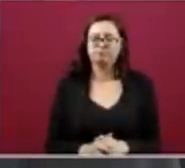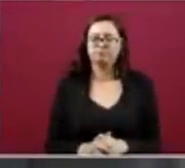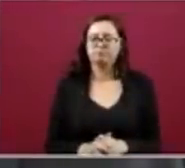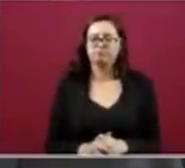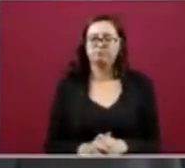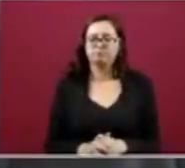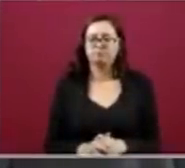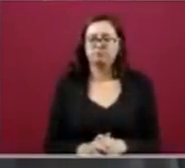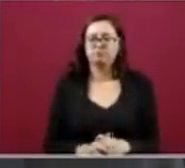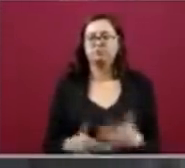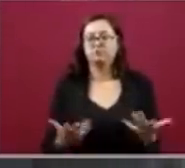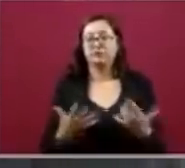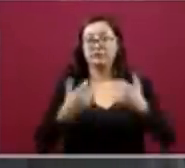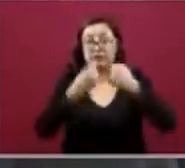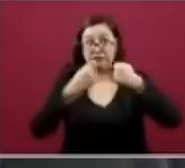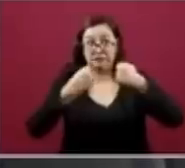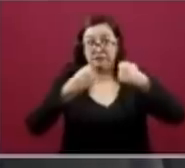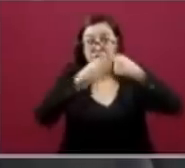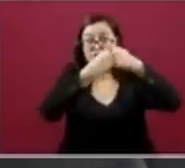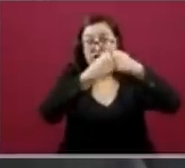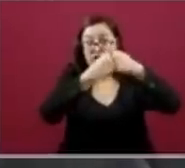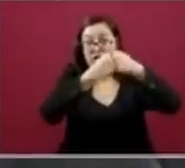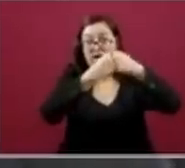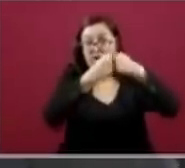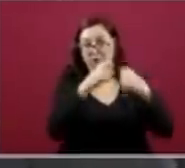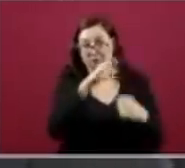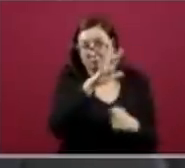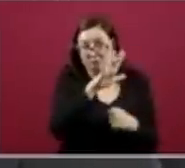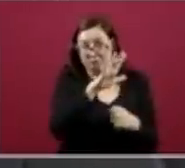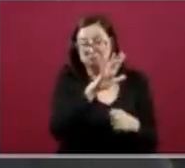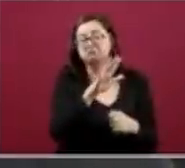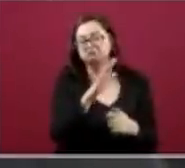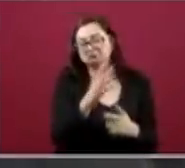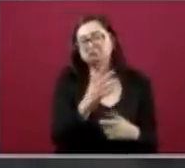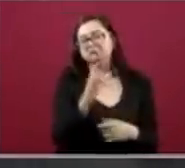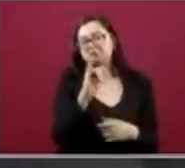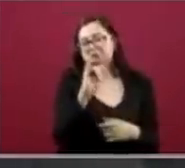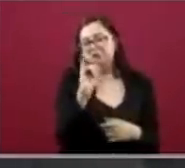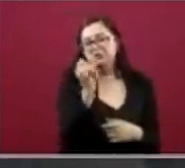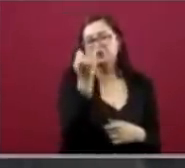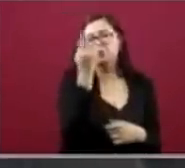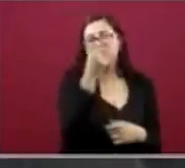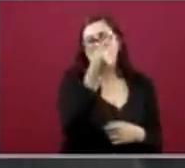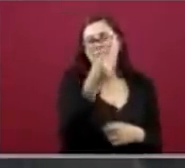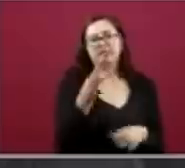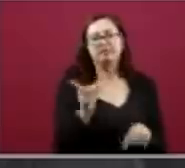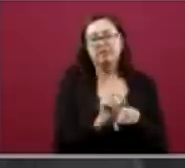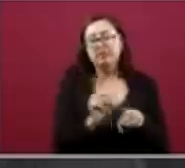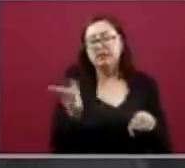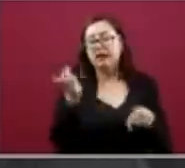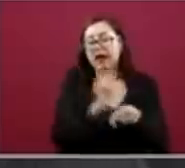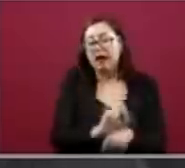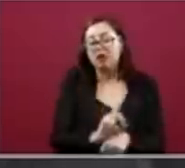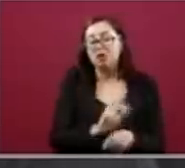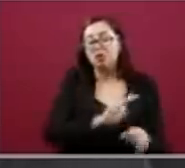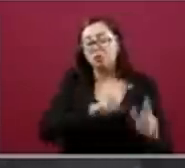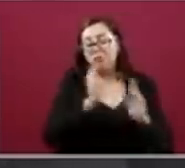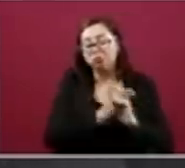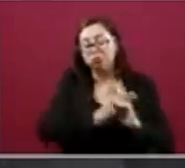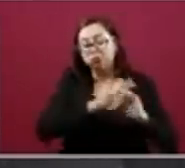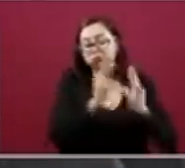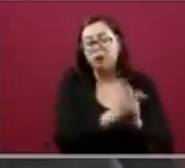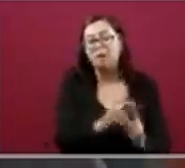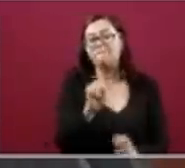que en la frontera, sí, en Tijuana llegaron a haber hasta 20 homicidios diarios y que